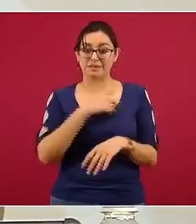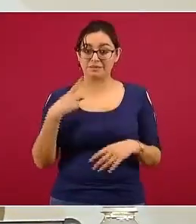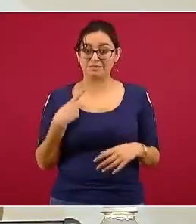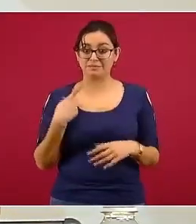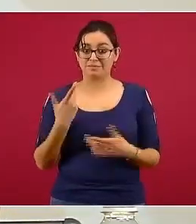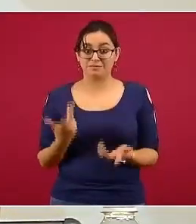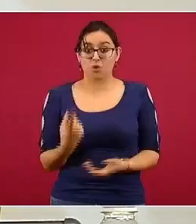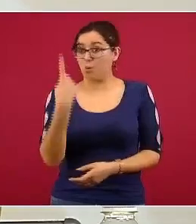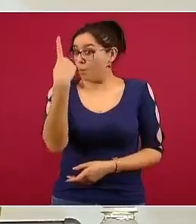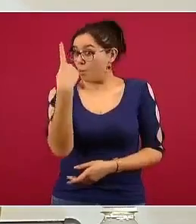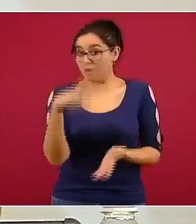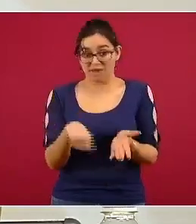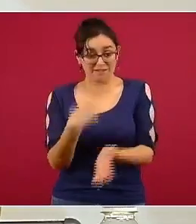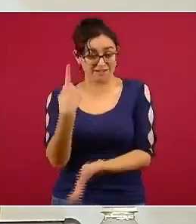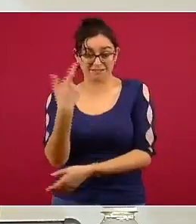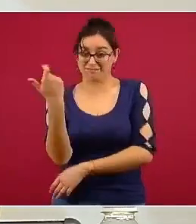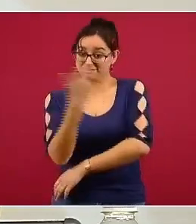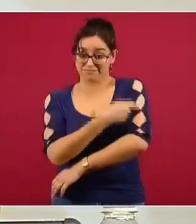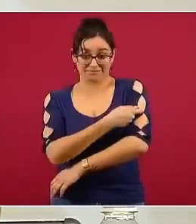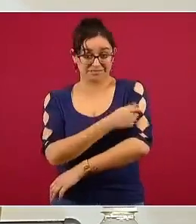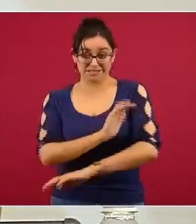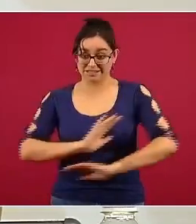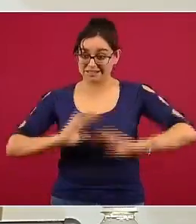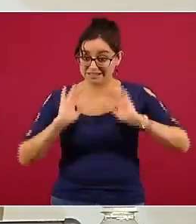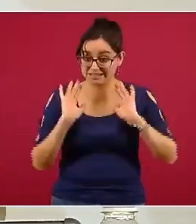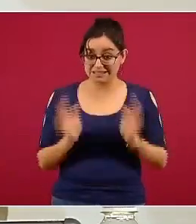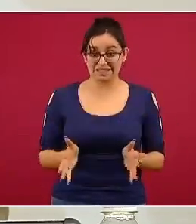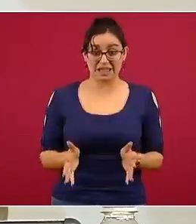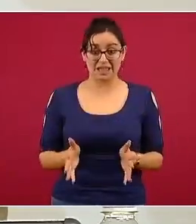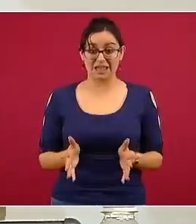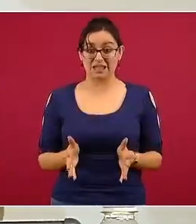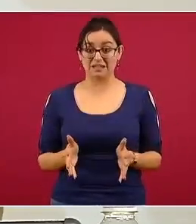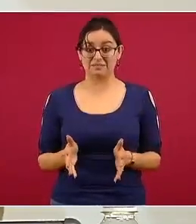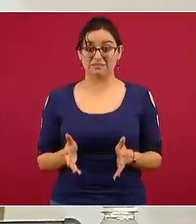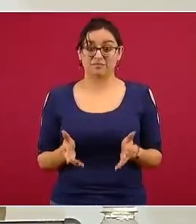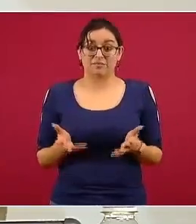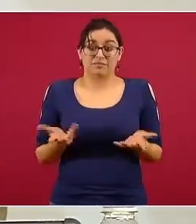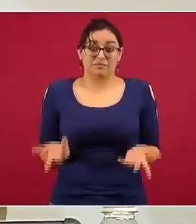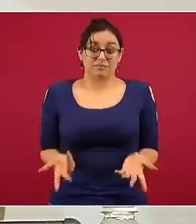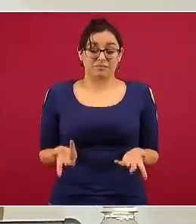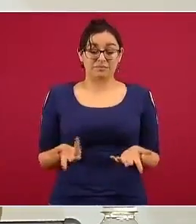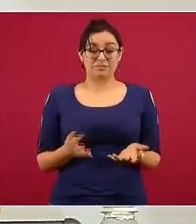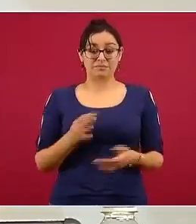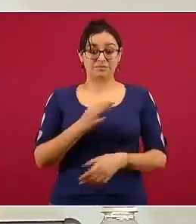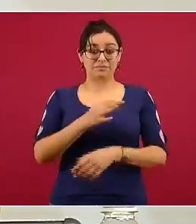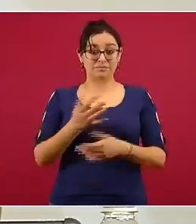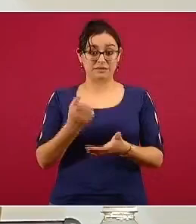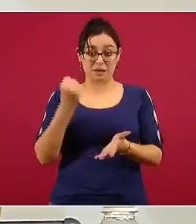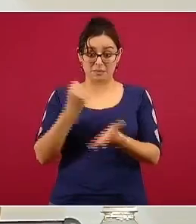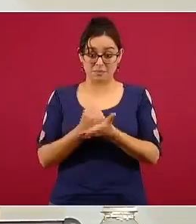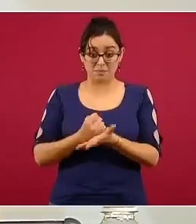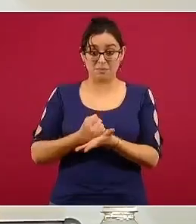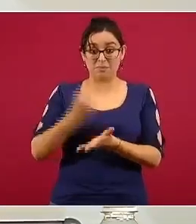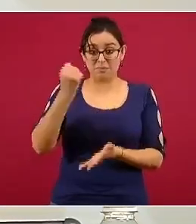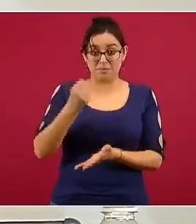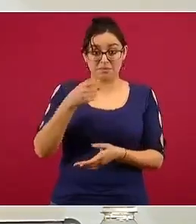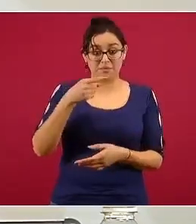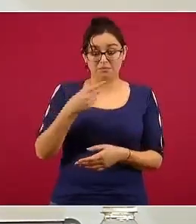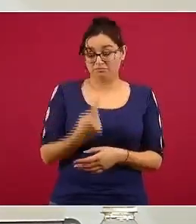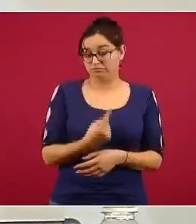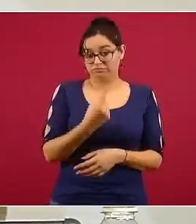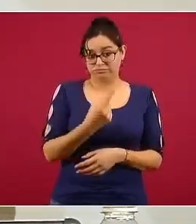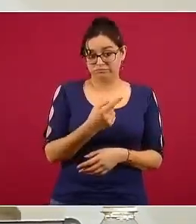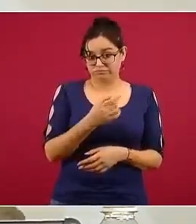que se va a poner una vacuna, ¿no? No hay ninguna razón, y cuando se aprueben las vacunas, lo que se está aprobando es el estudio de esa